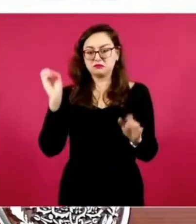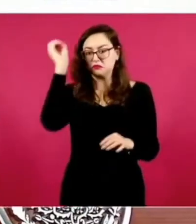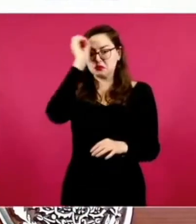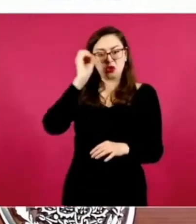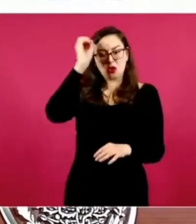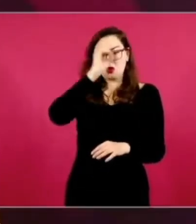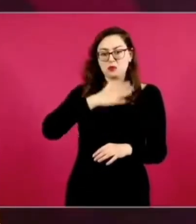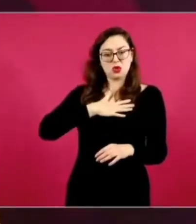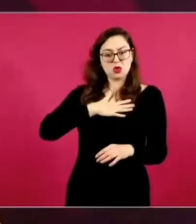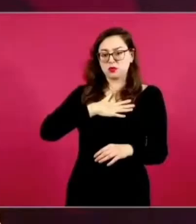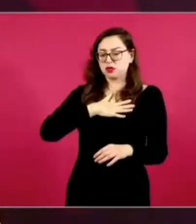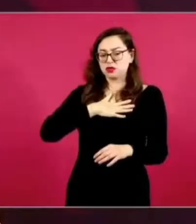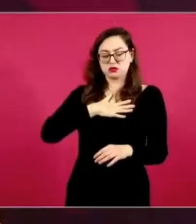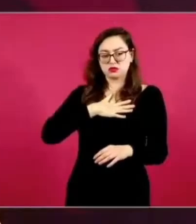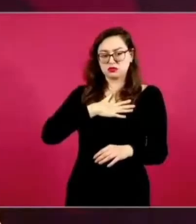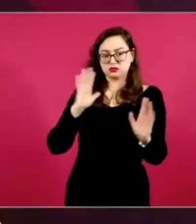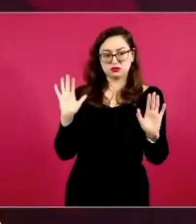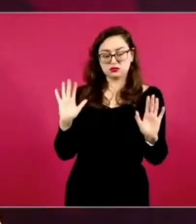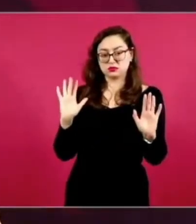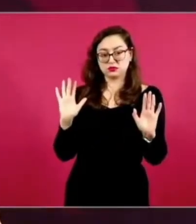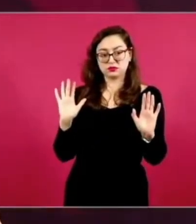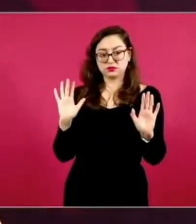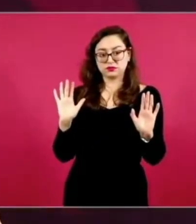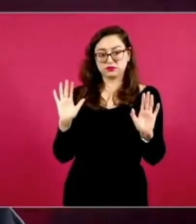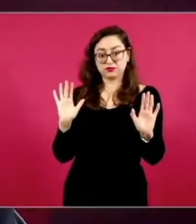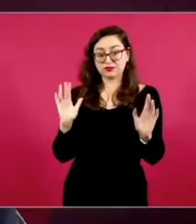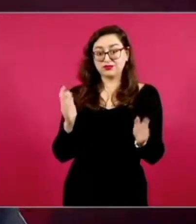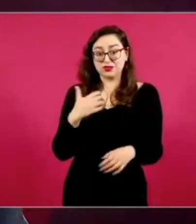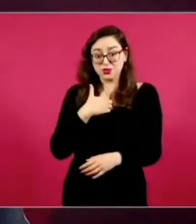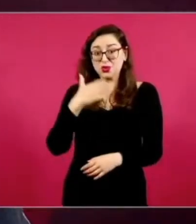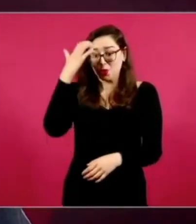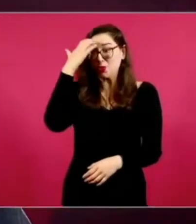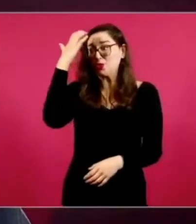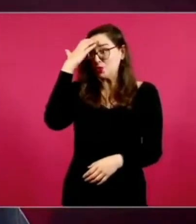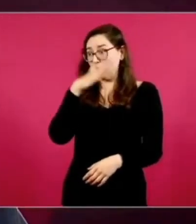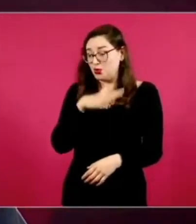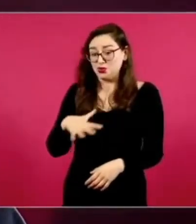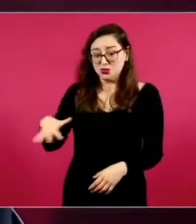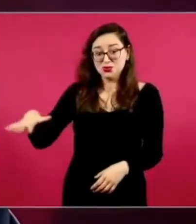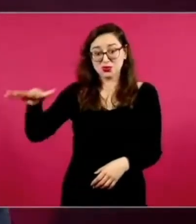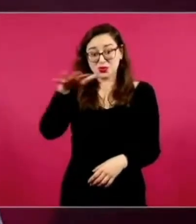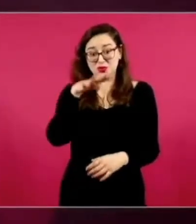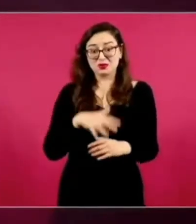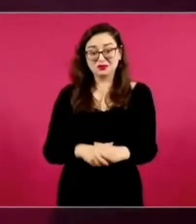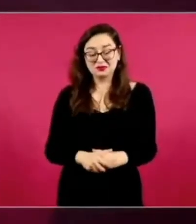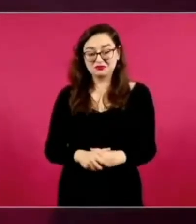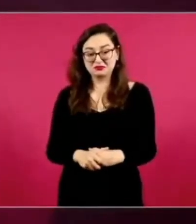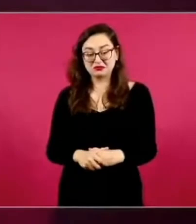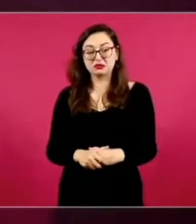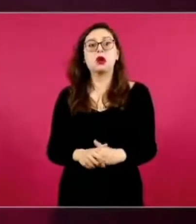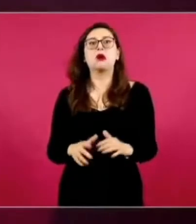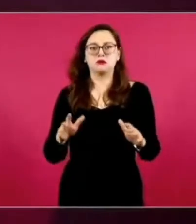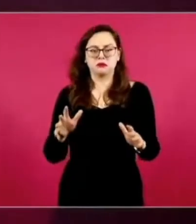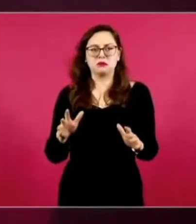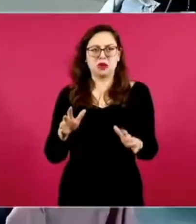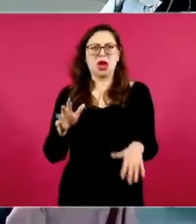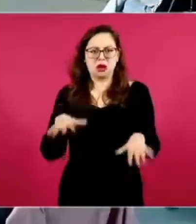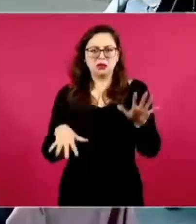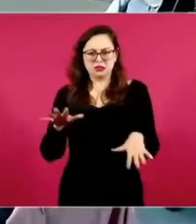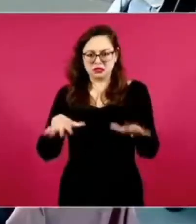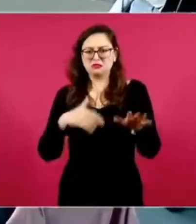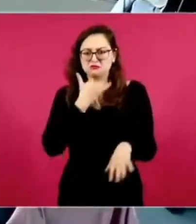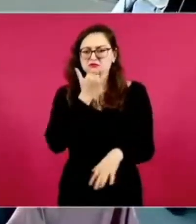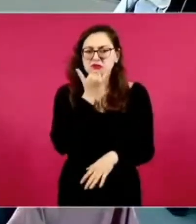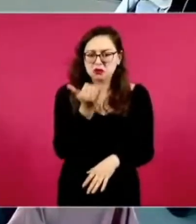tenido, y conozco, o sea, y puedo estar equivocado, quién